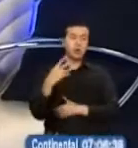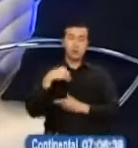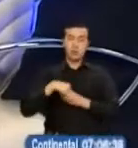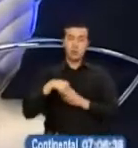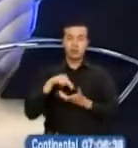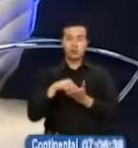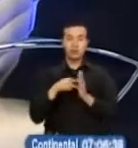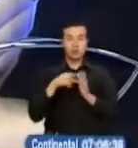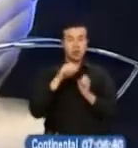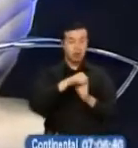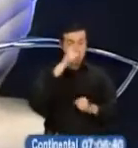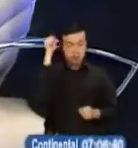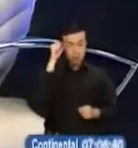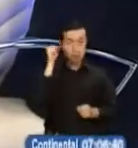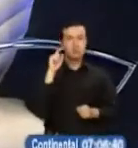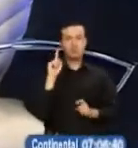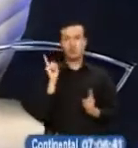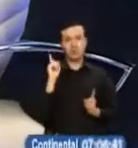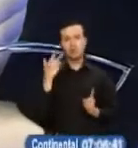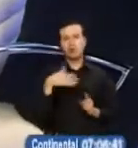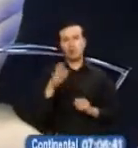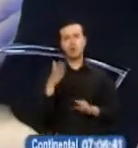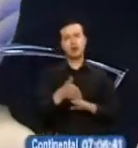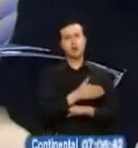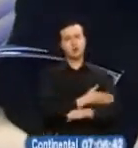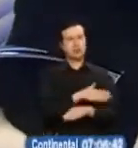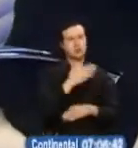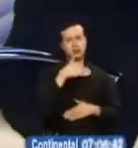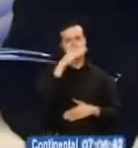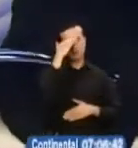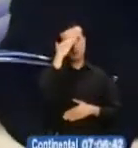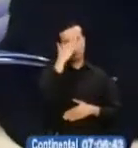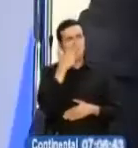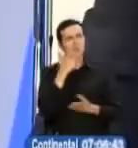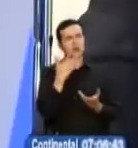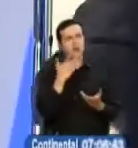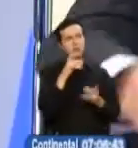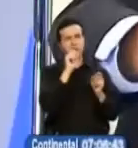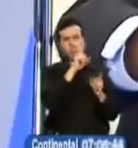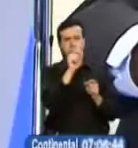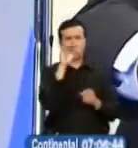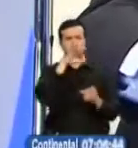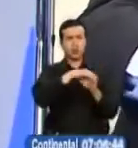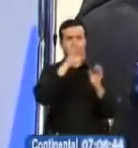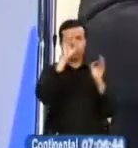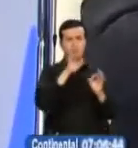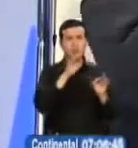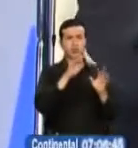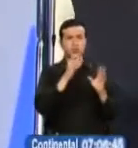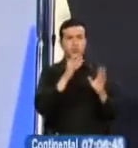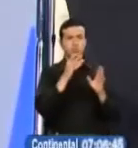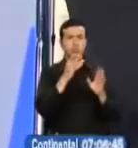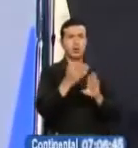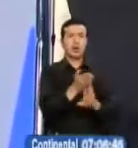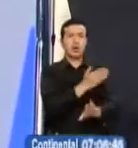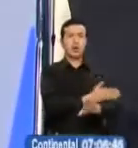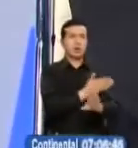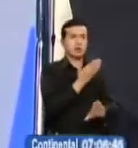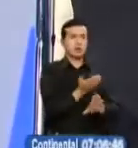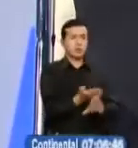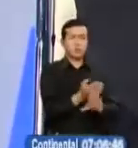ha descubierto la pólvora en estos días. ¿Por qué mandar la consulta popular el día de las elecciones y no haberla enviado